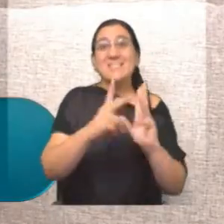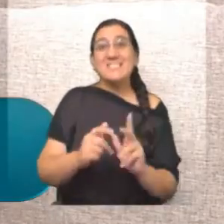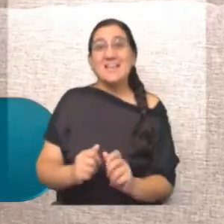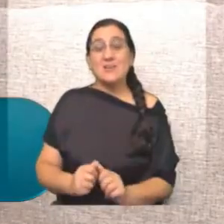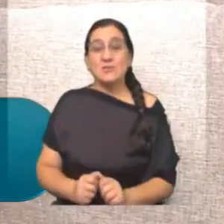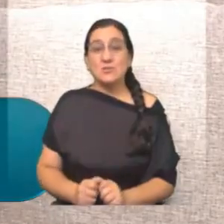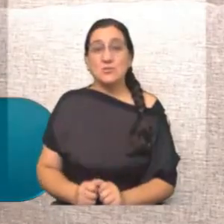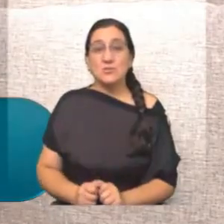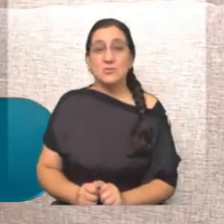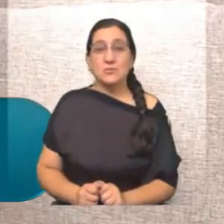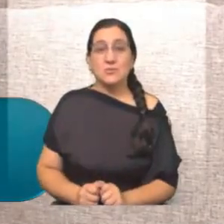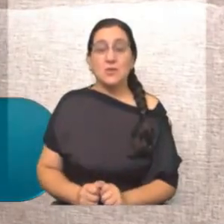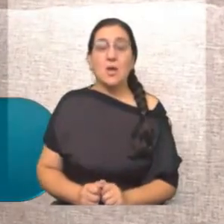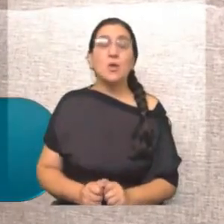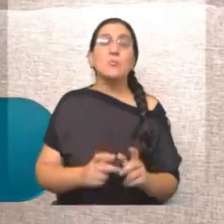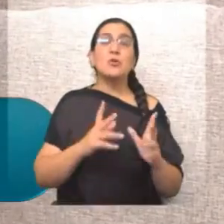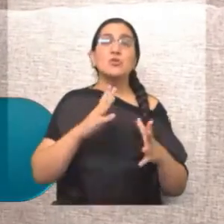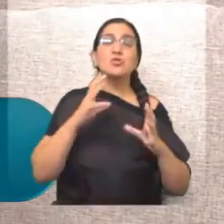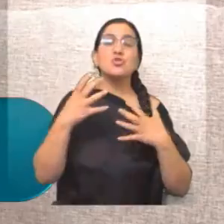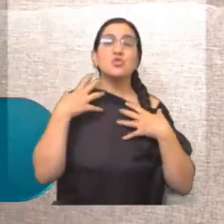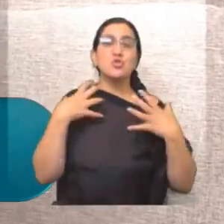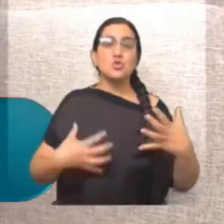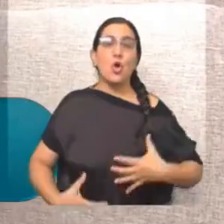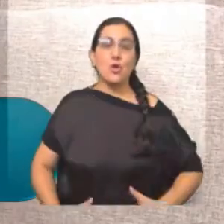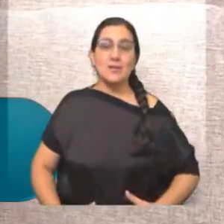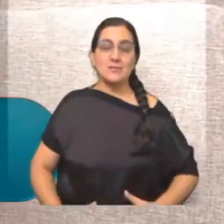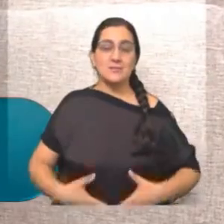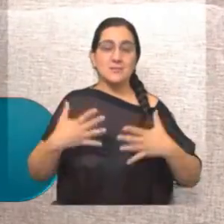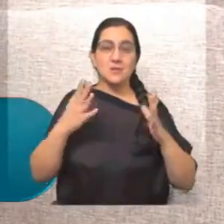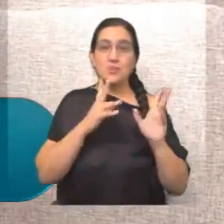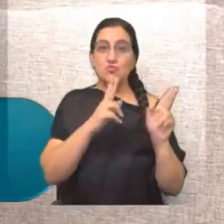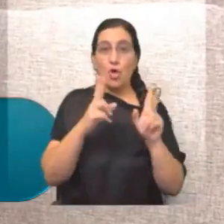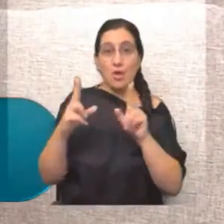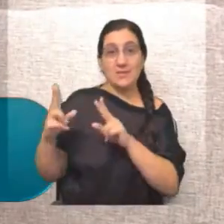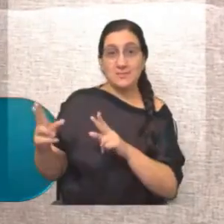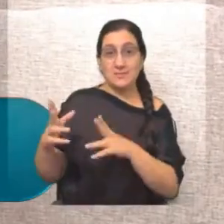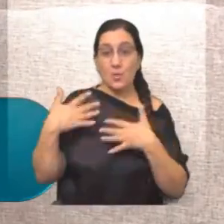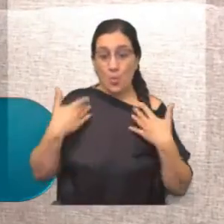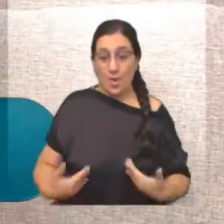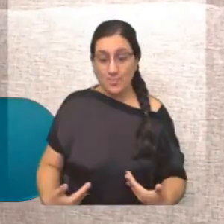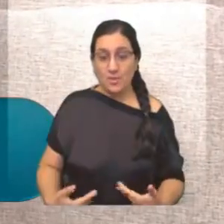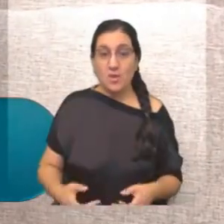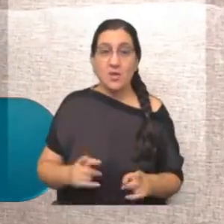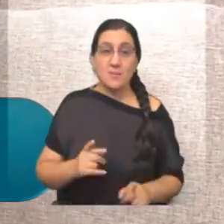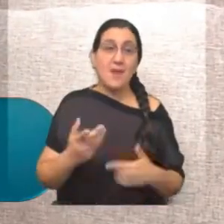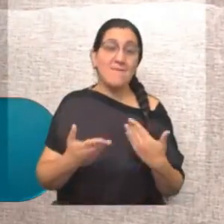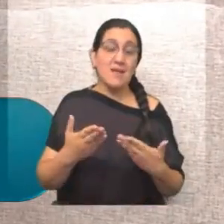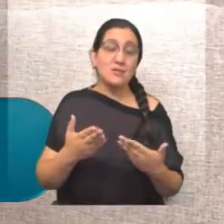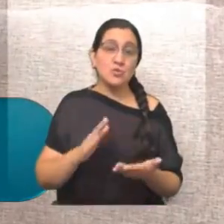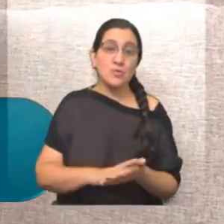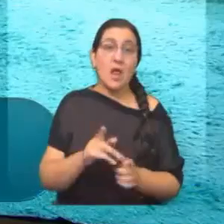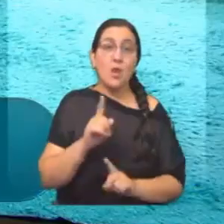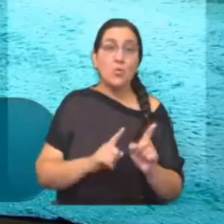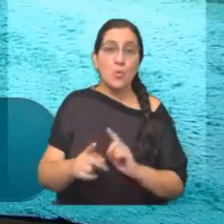forma regional del cuerpo. Si bien el cuerpo es un todo y tenemos consecuencias como un todo, también hablar de algunas disfunciones específicas. Y hoy vamos a empezar